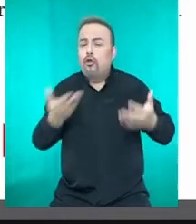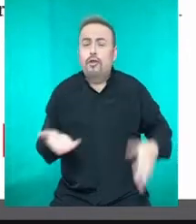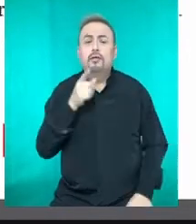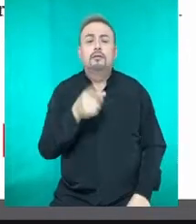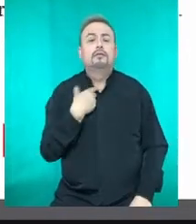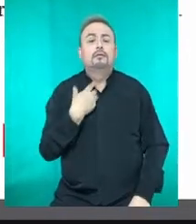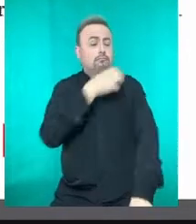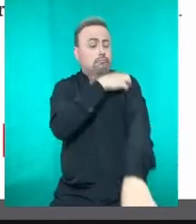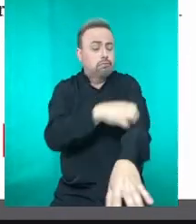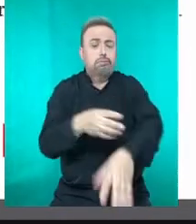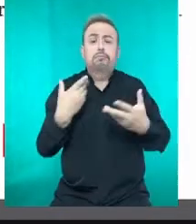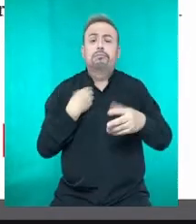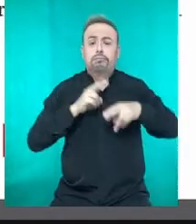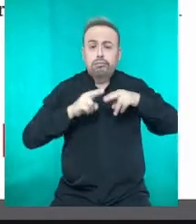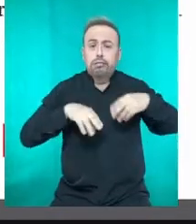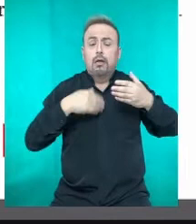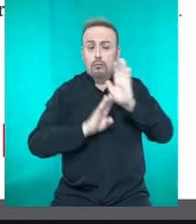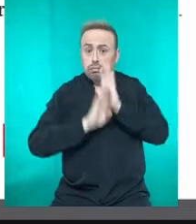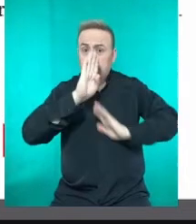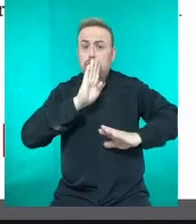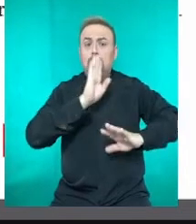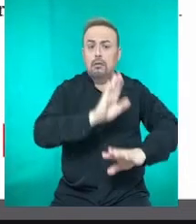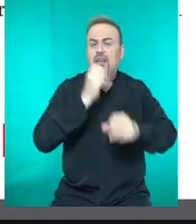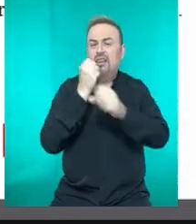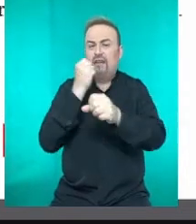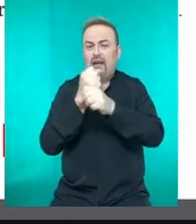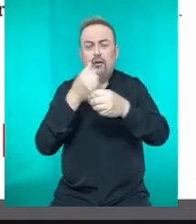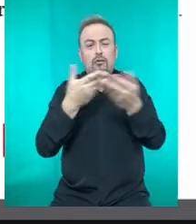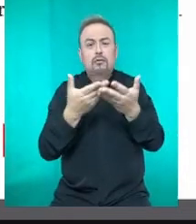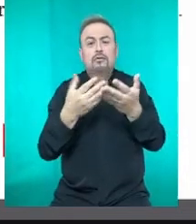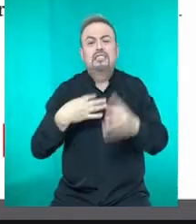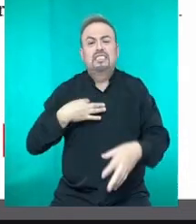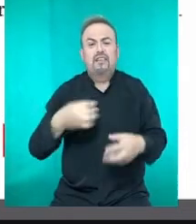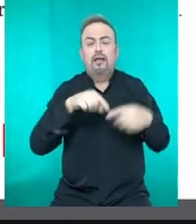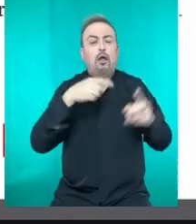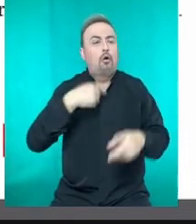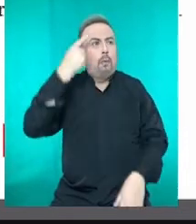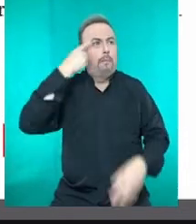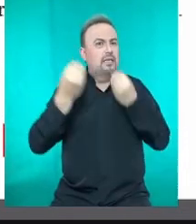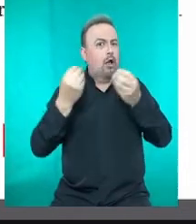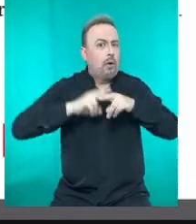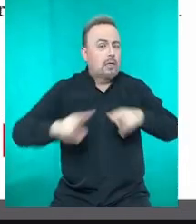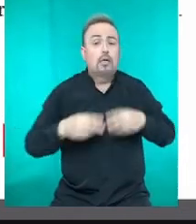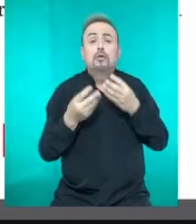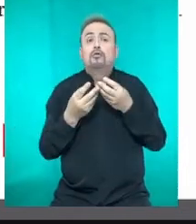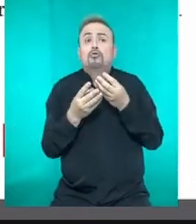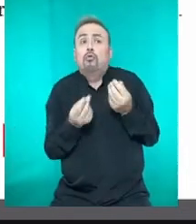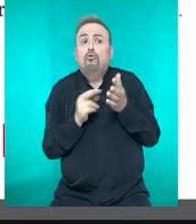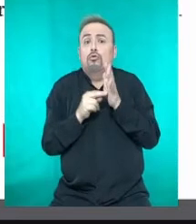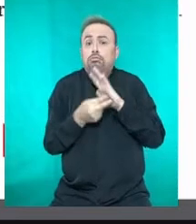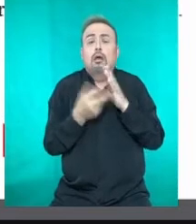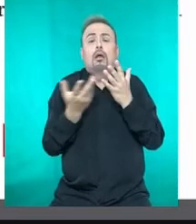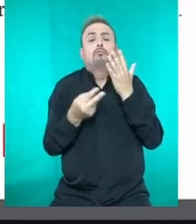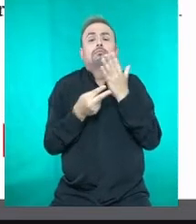estar instalados, el desarrollo propio de las obras civiles, pensando cómo lo vamos a hacer y qué soluciones tecnológicas se puede aportar en